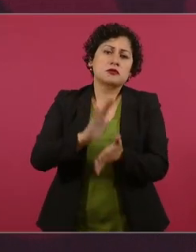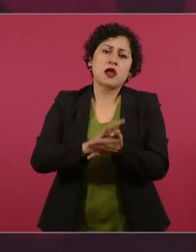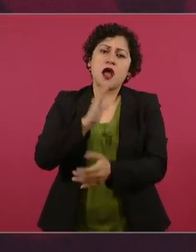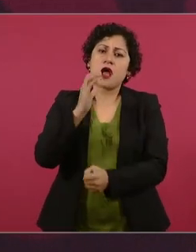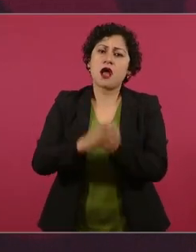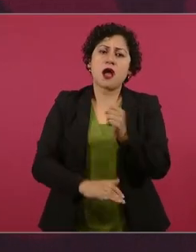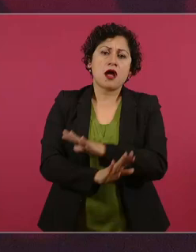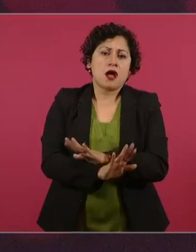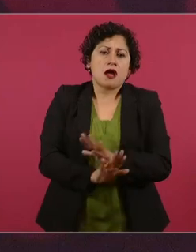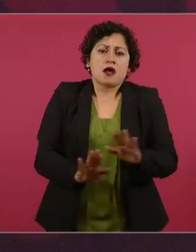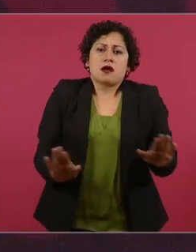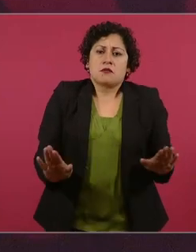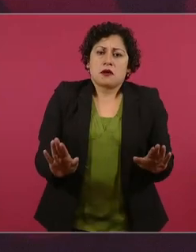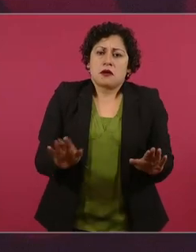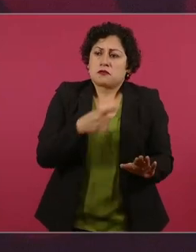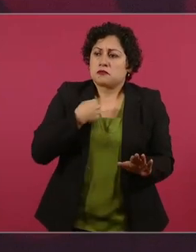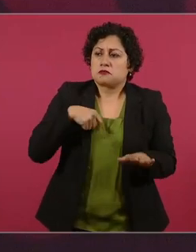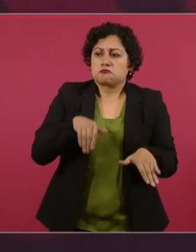pero los jóvenes,